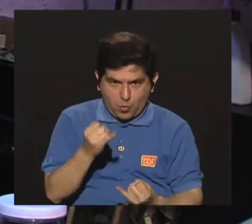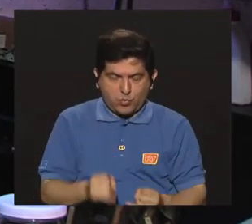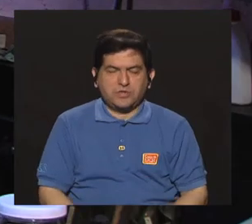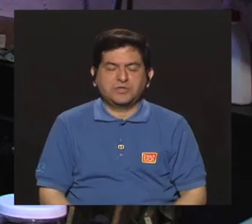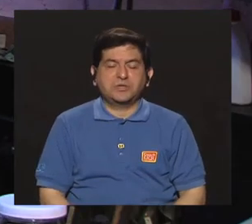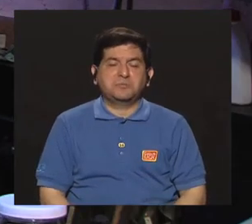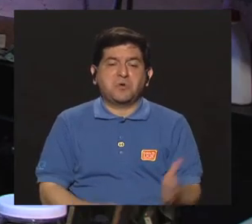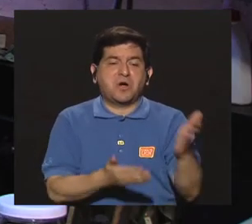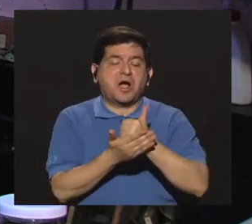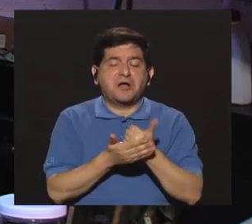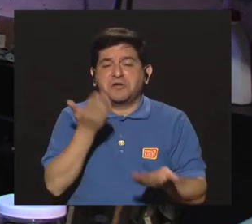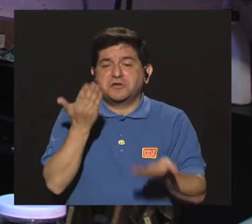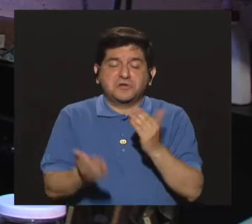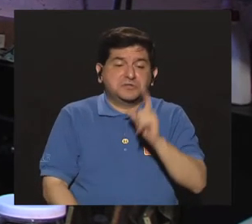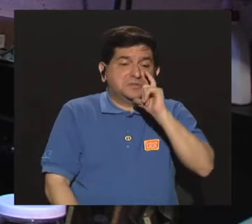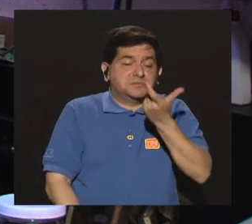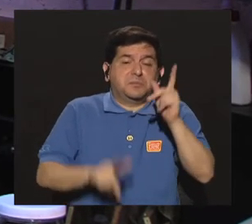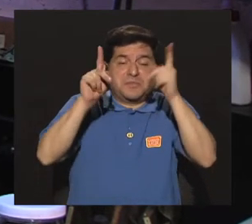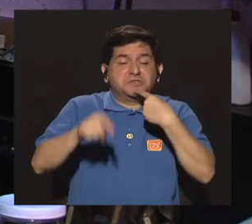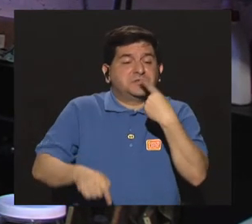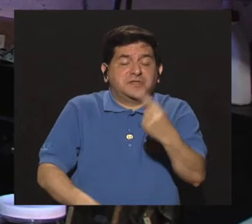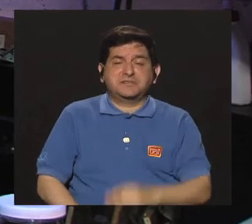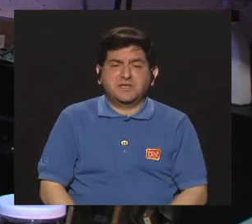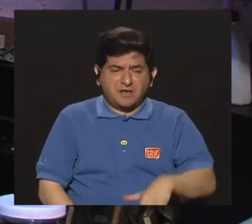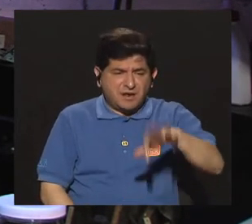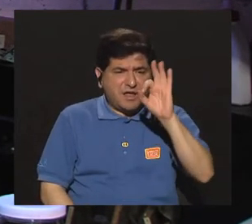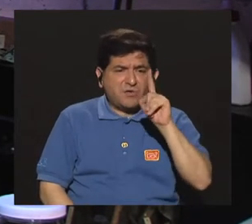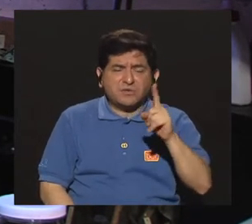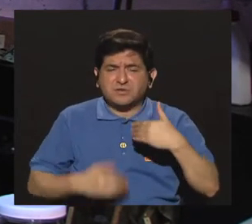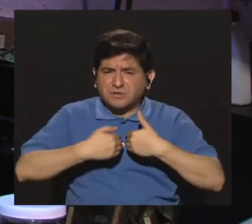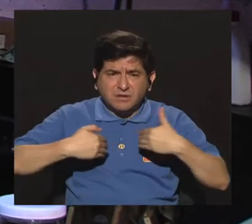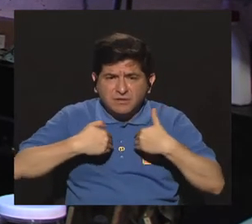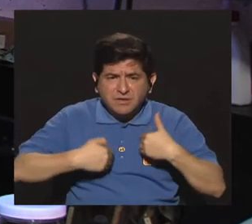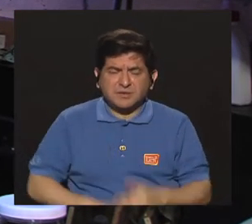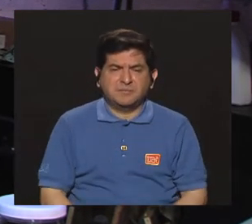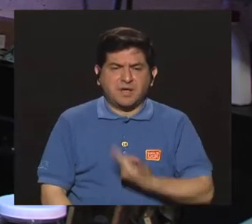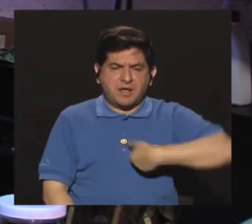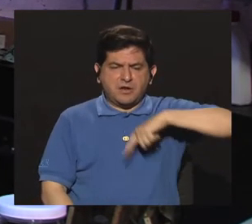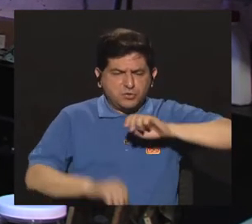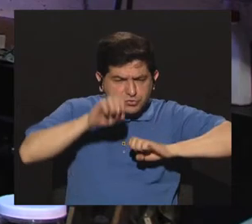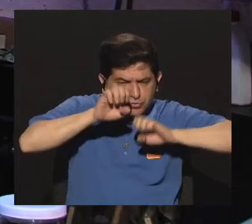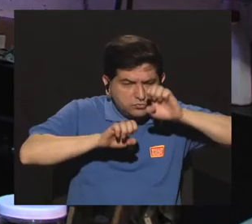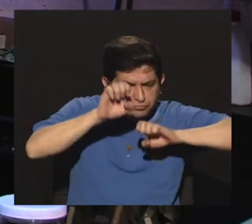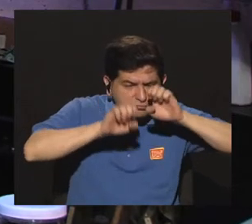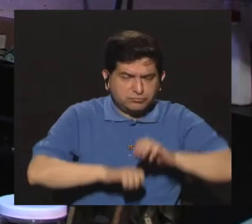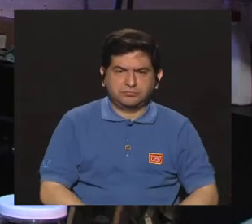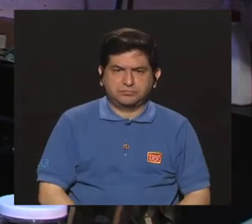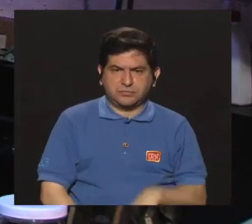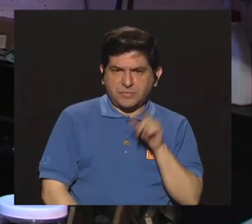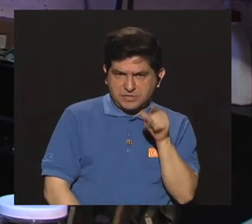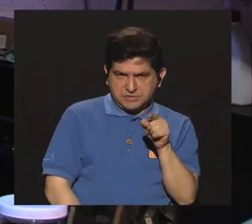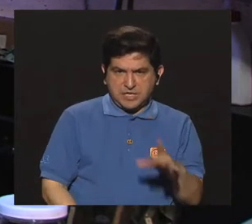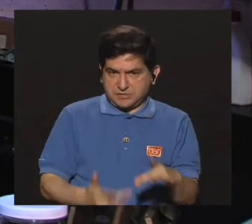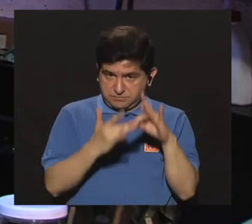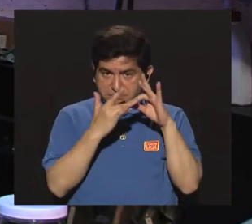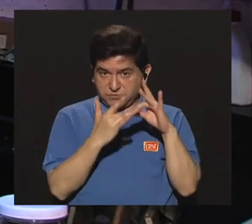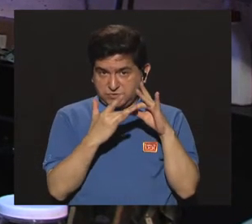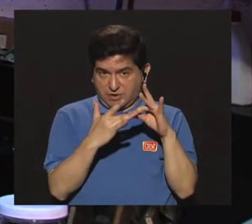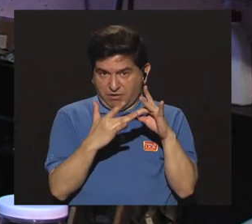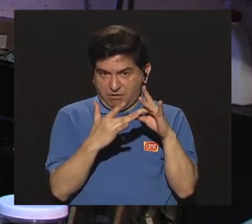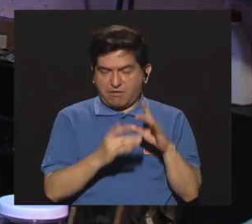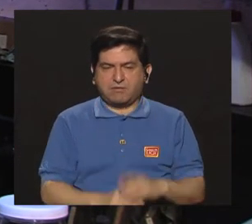conectas casuales donde personas nos dicen que encontraron tal espécimen y nosotros lo valoramos y si es especial